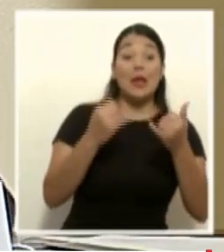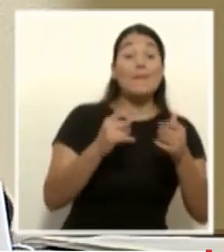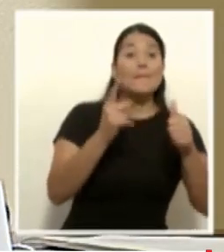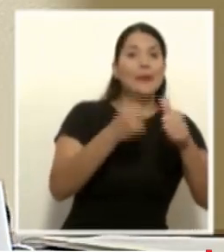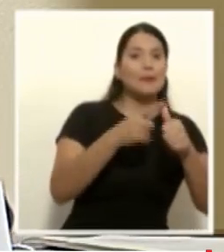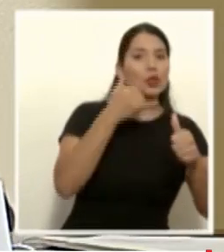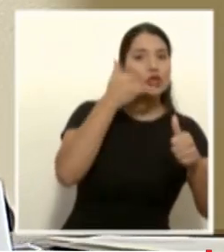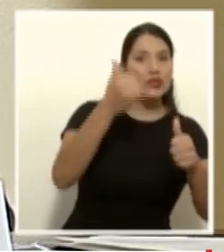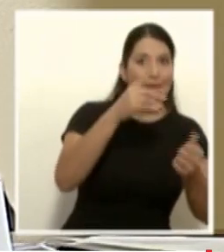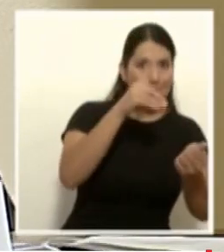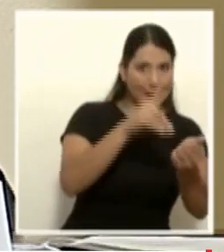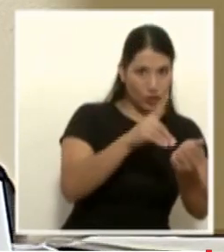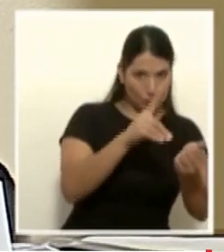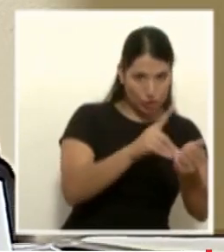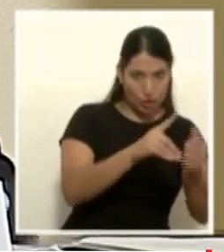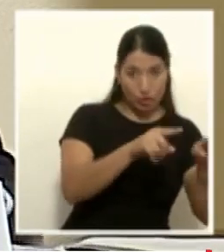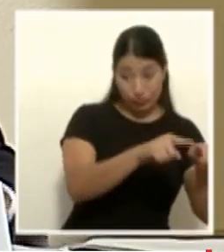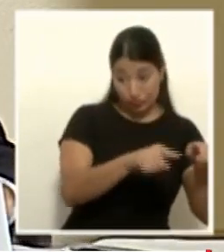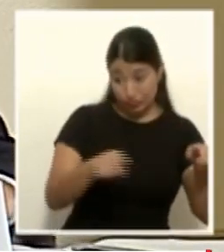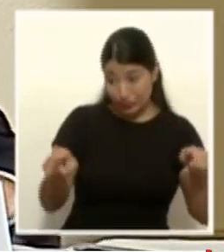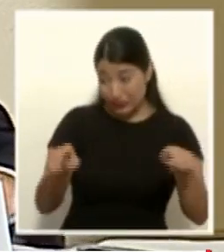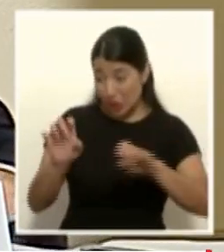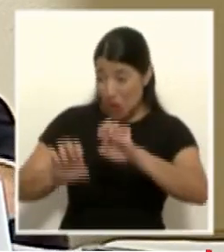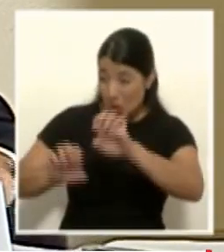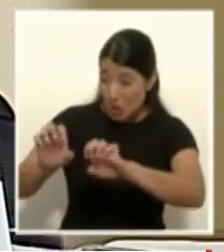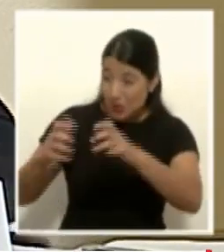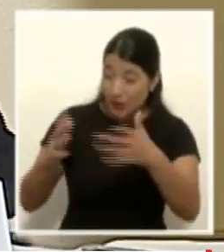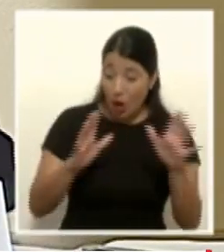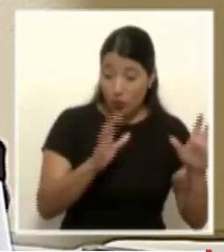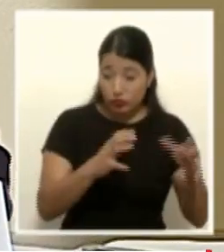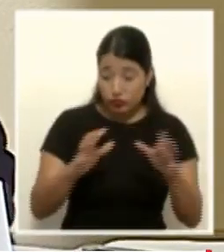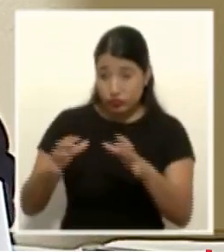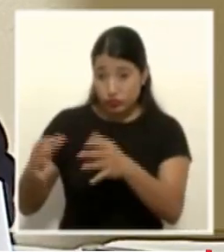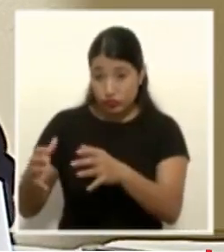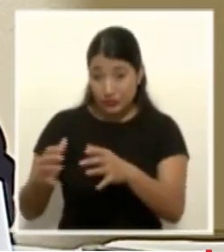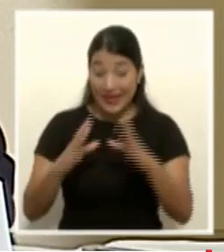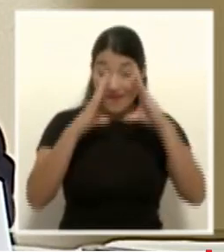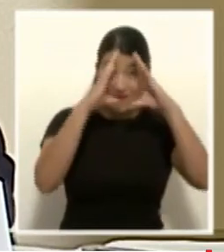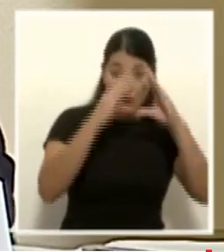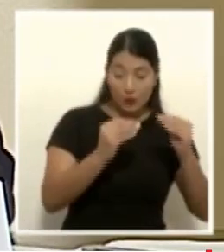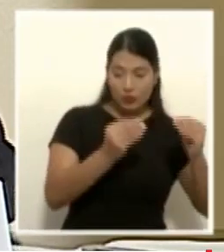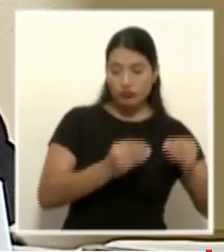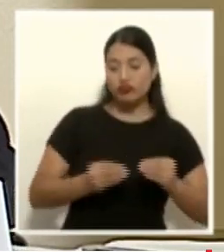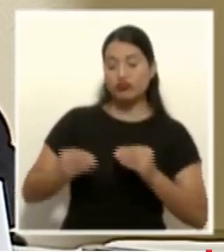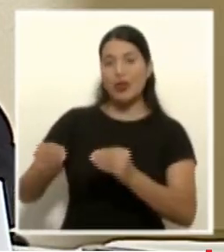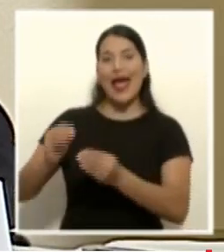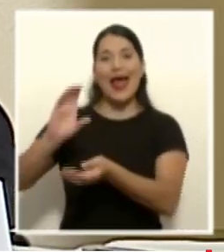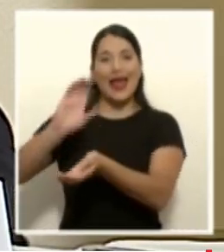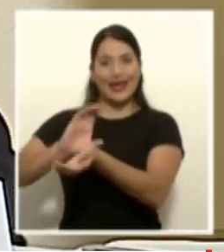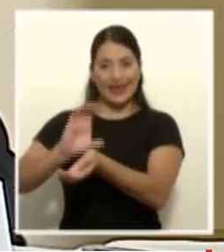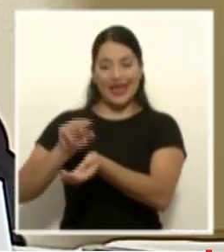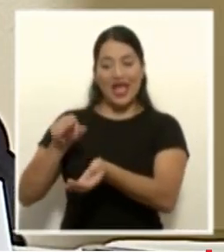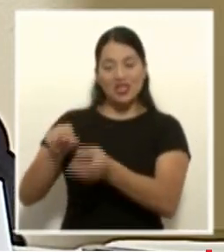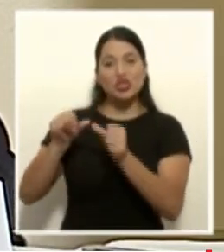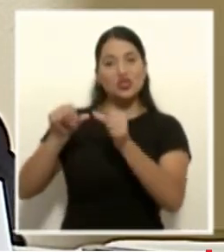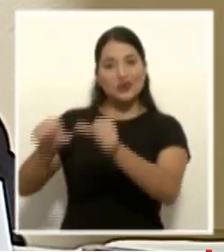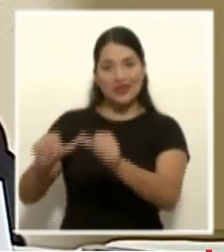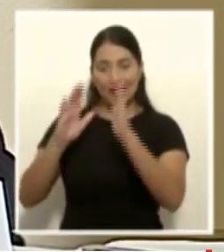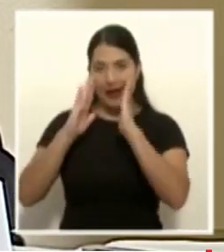salud que le toca normalmente a estos pacientes. Quiero terminar con